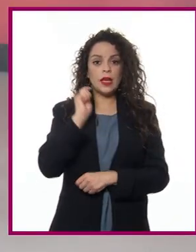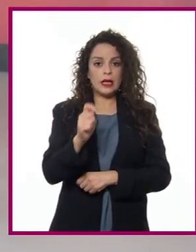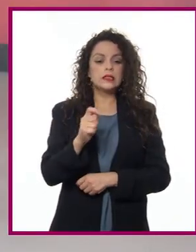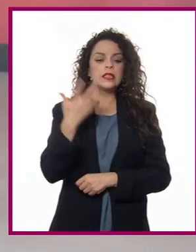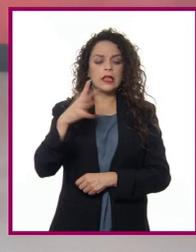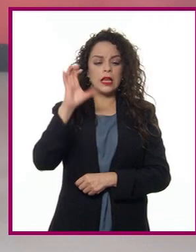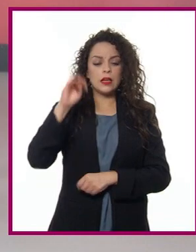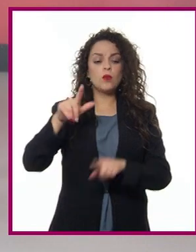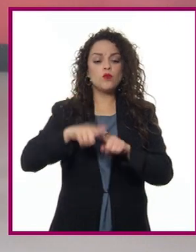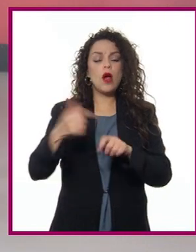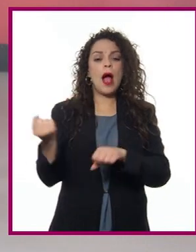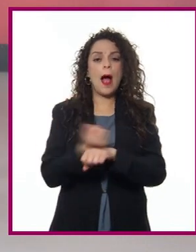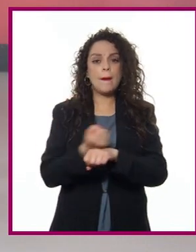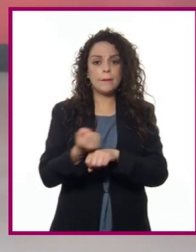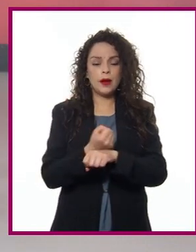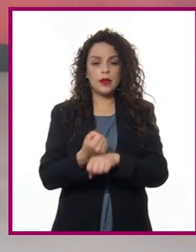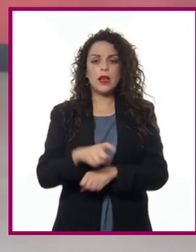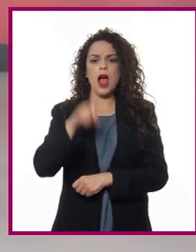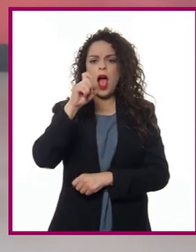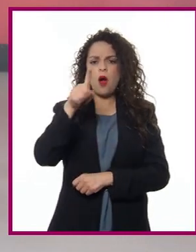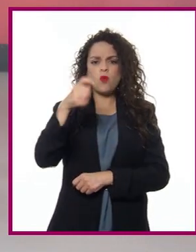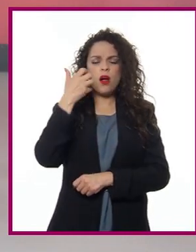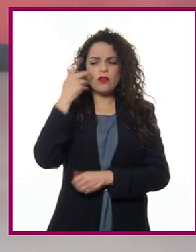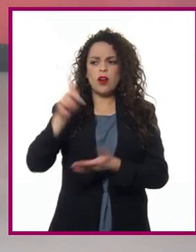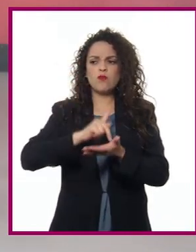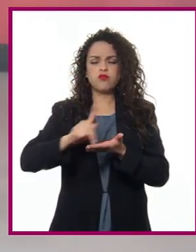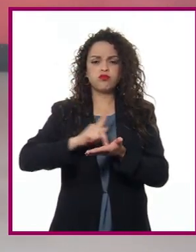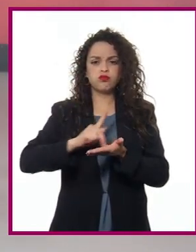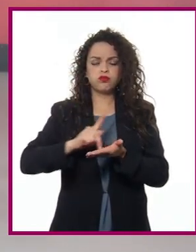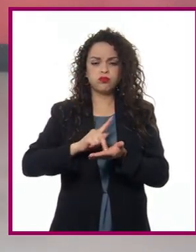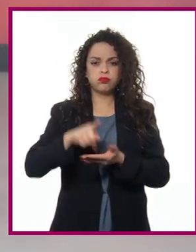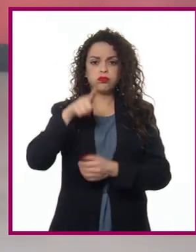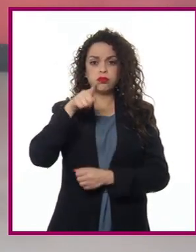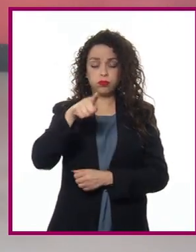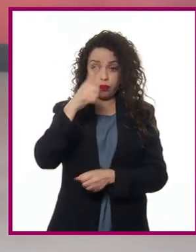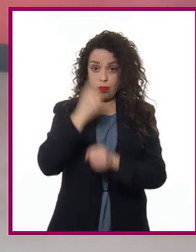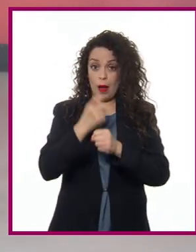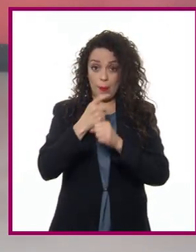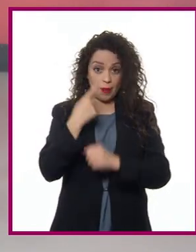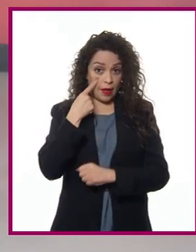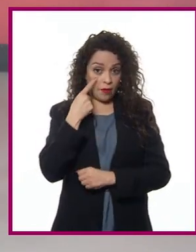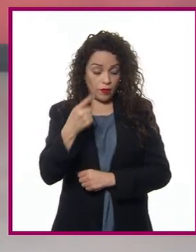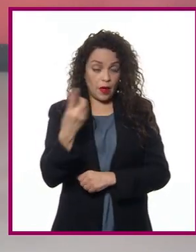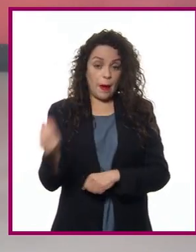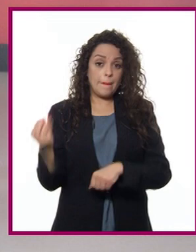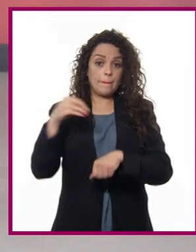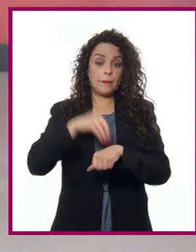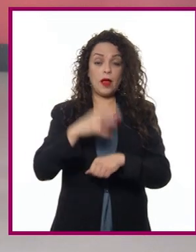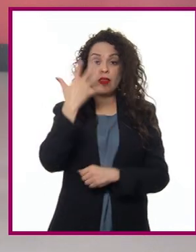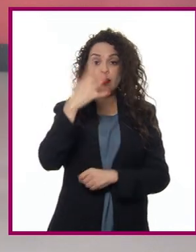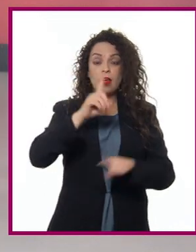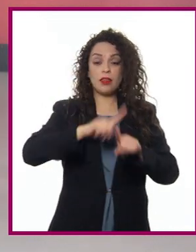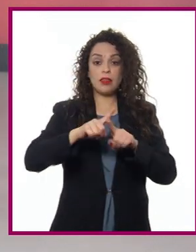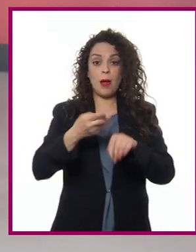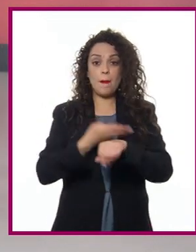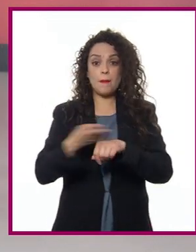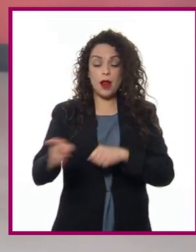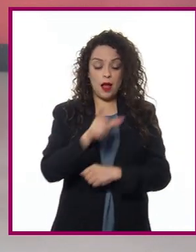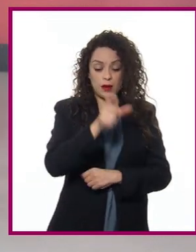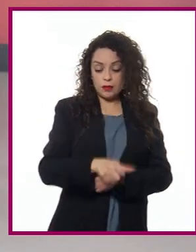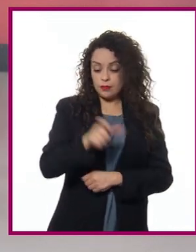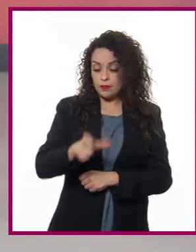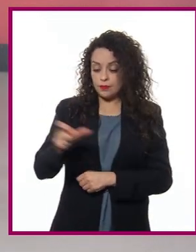amarillo, marcadores de agua del color que deseen. Primero, vamos a colocar en 10 tarjetas blancas a